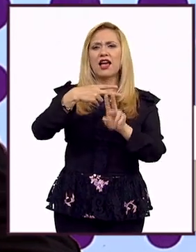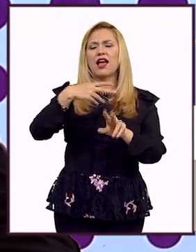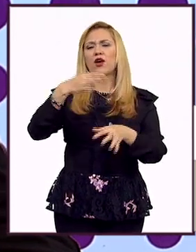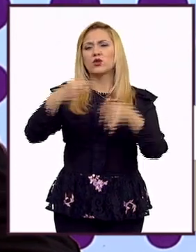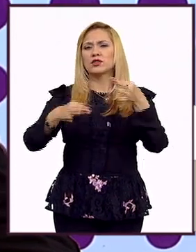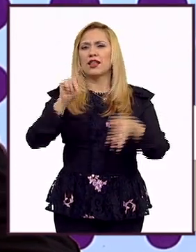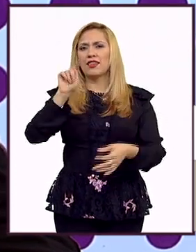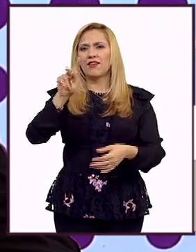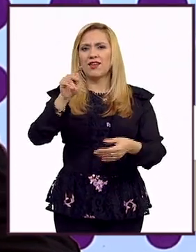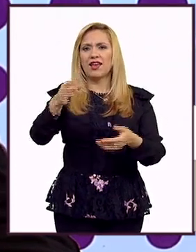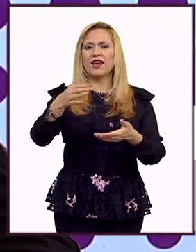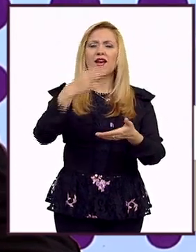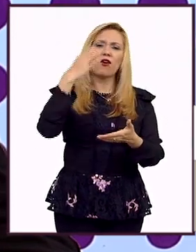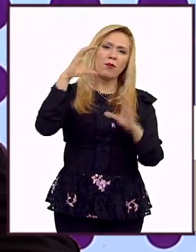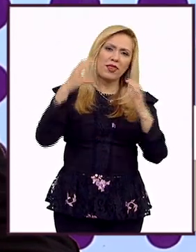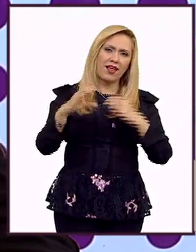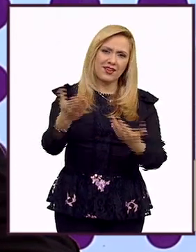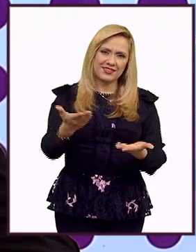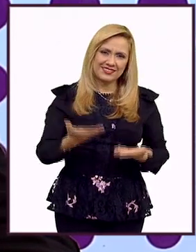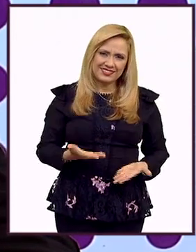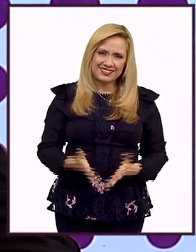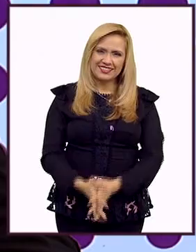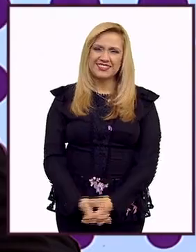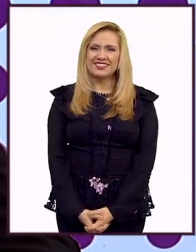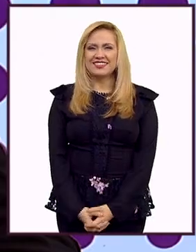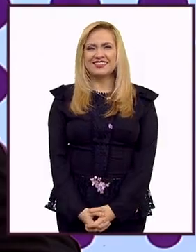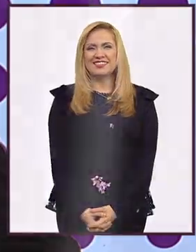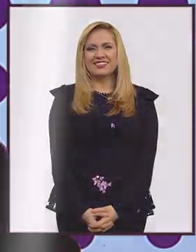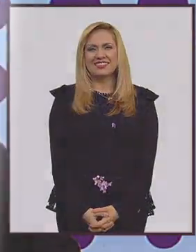a mi cuenta de Twitter rniembro1. Ya regresamos.